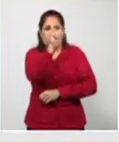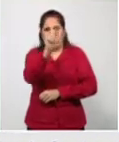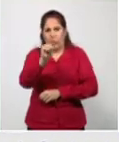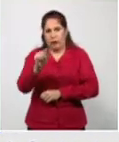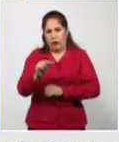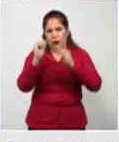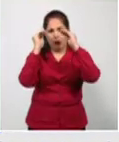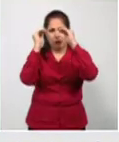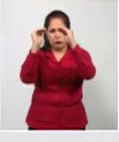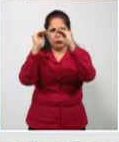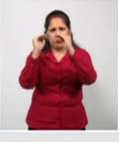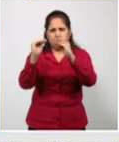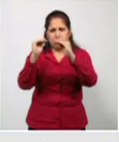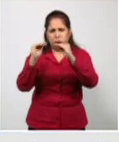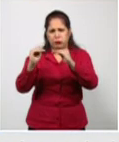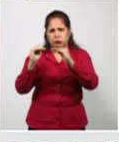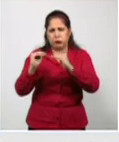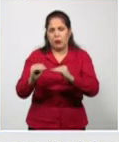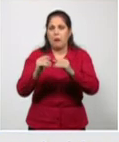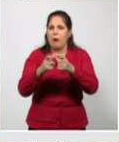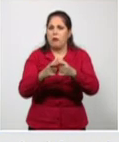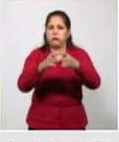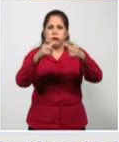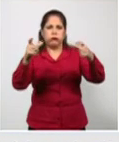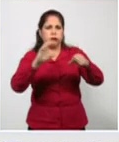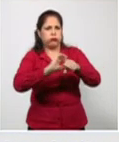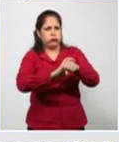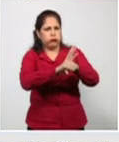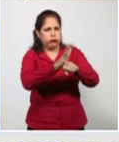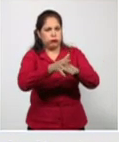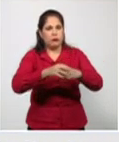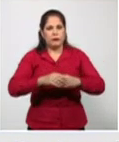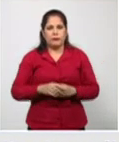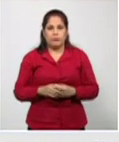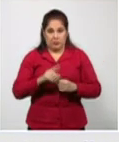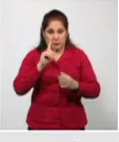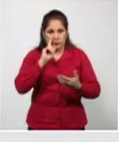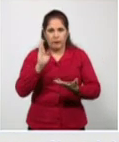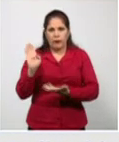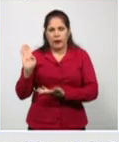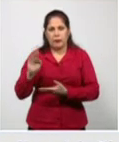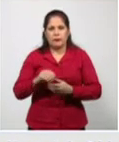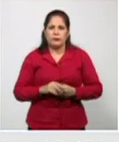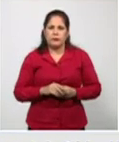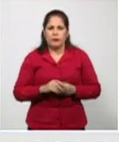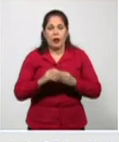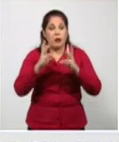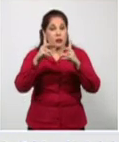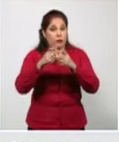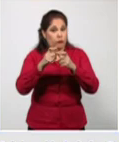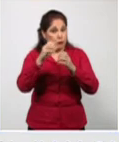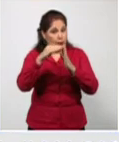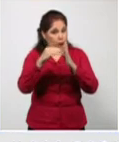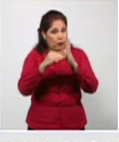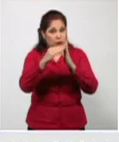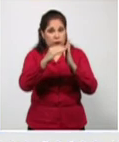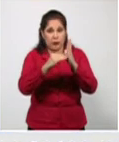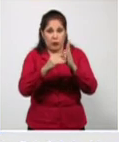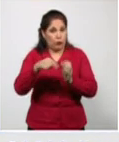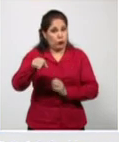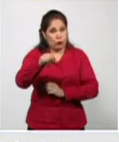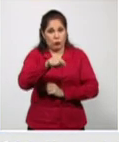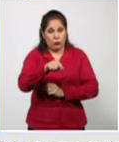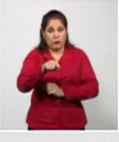los países con una mayor afectación, como se puede ver ahí, con cifras de millones, todos ellos. Todos